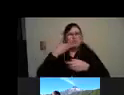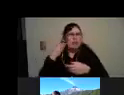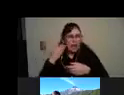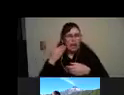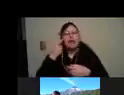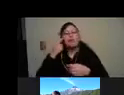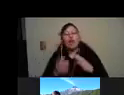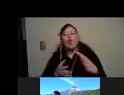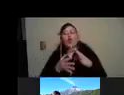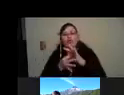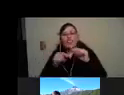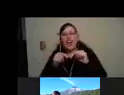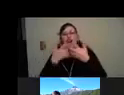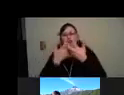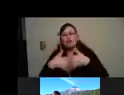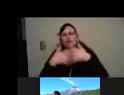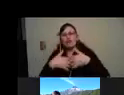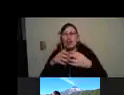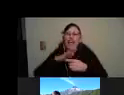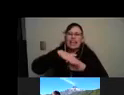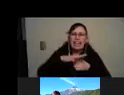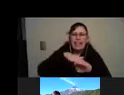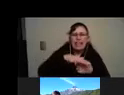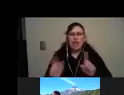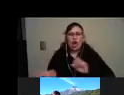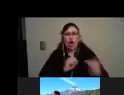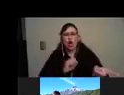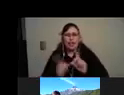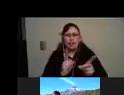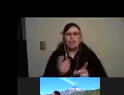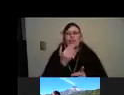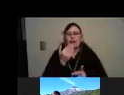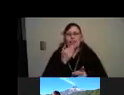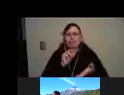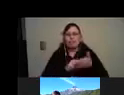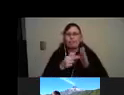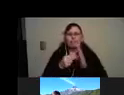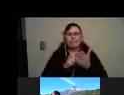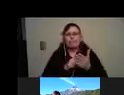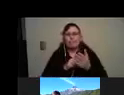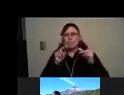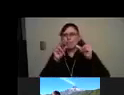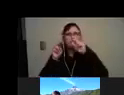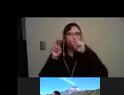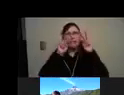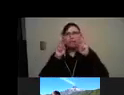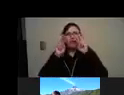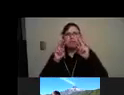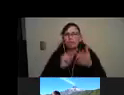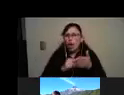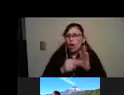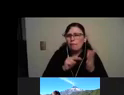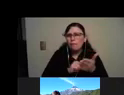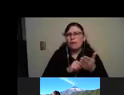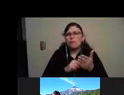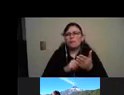se ven manifestadas por alteraciones del equilibrio, la coordinación, alteraciones con movimientos oculares, dificultades para coordinar